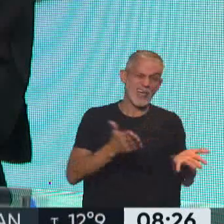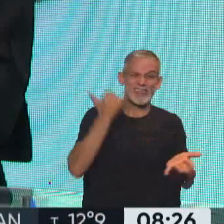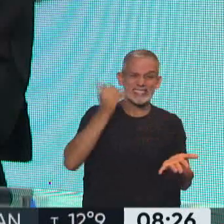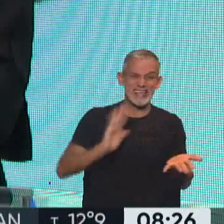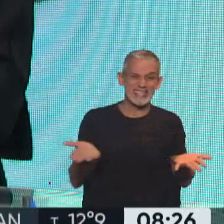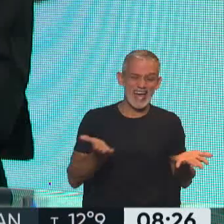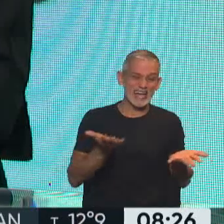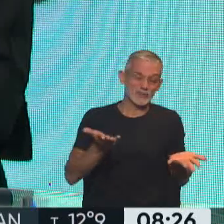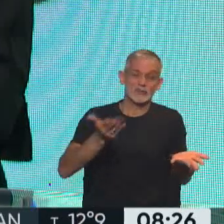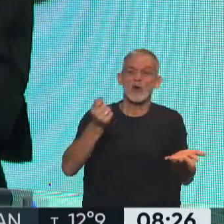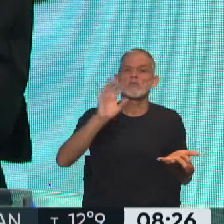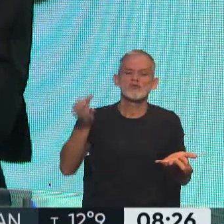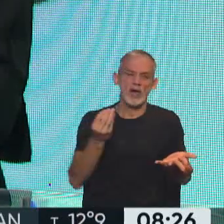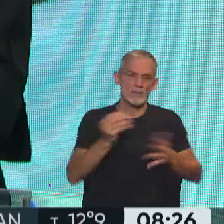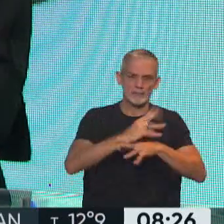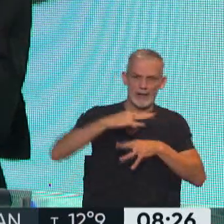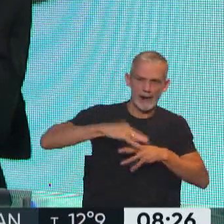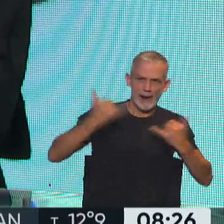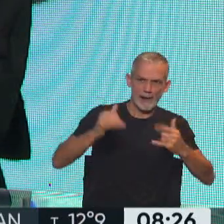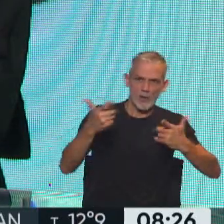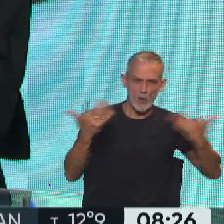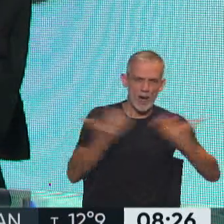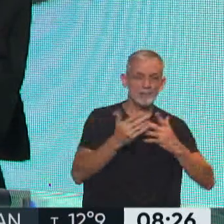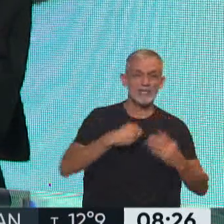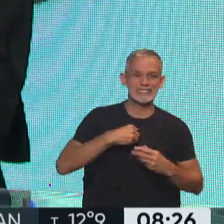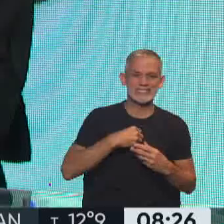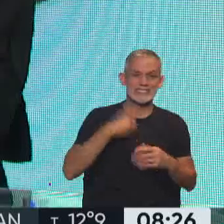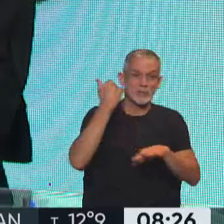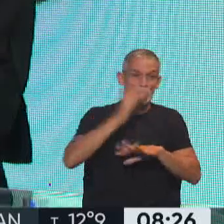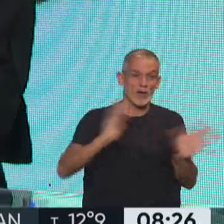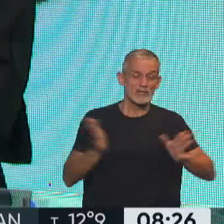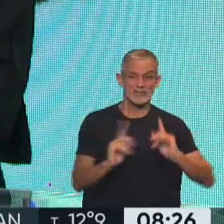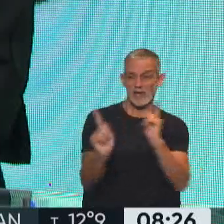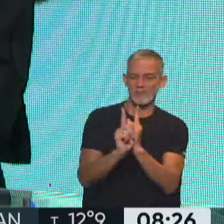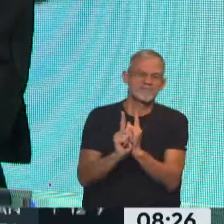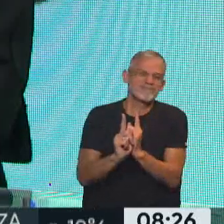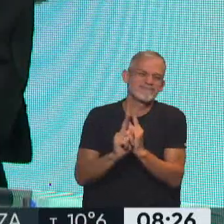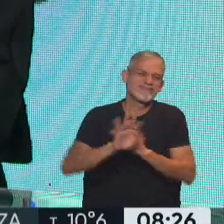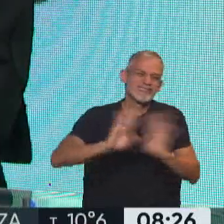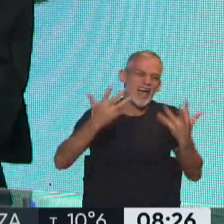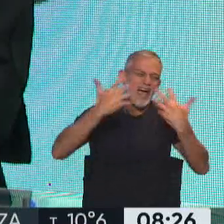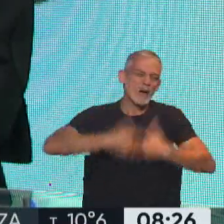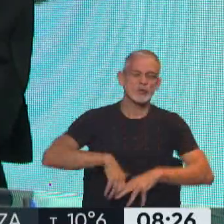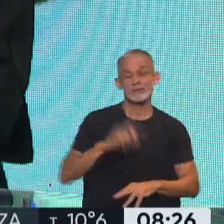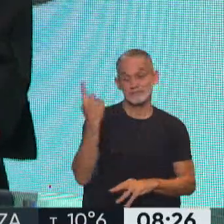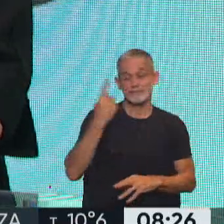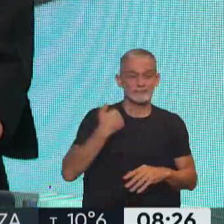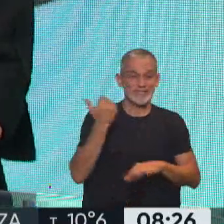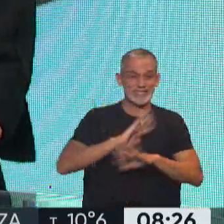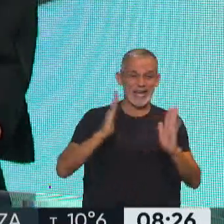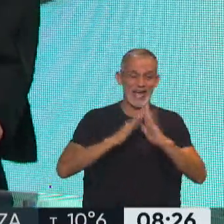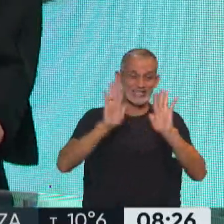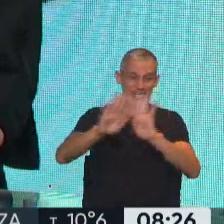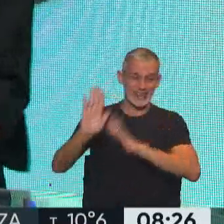ya no es necesario, porque si tenés síntomas y estuviste con alguien, ya te autoconsiderás. Claro, lo